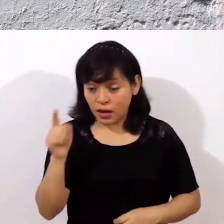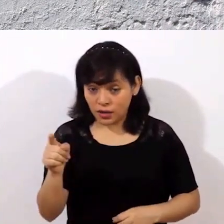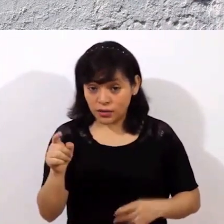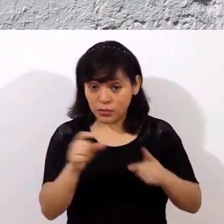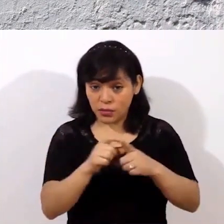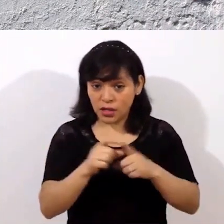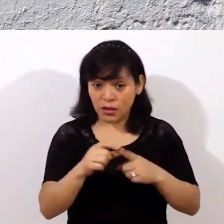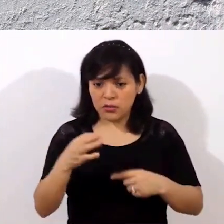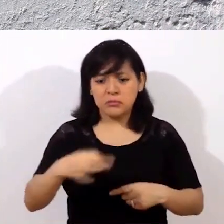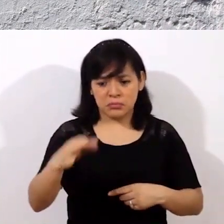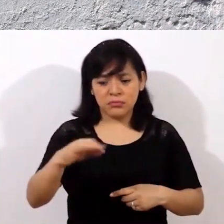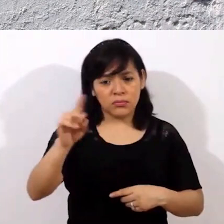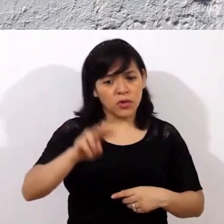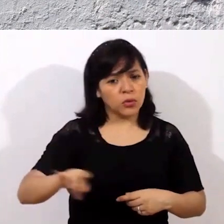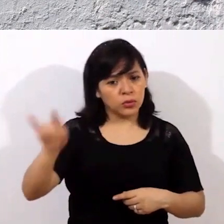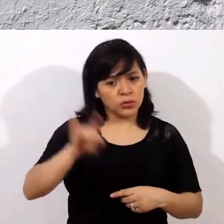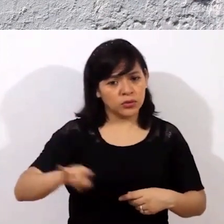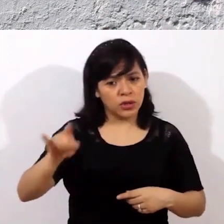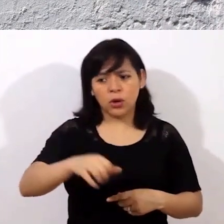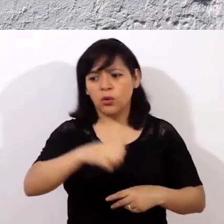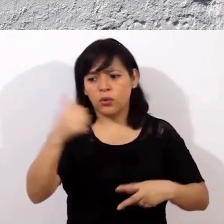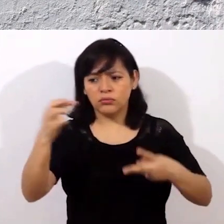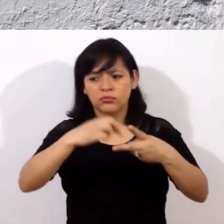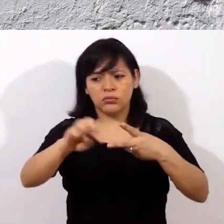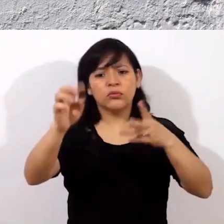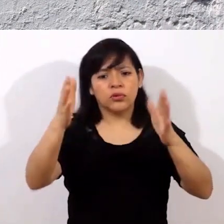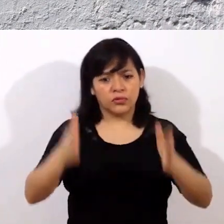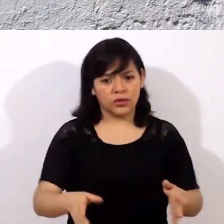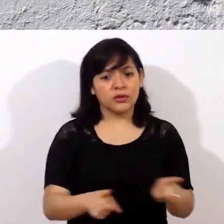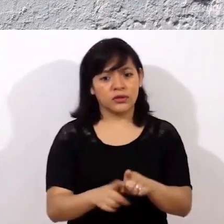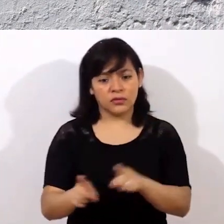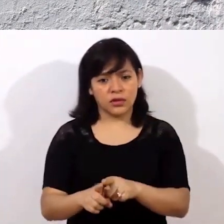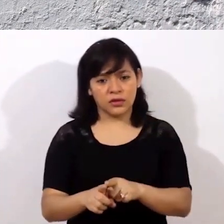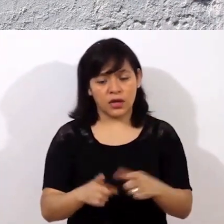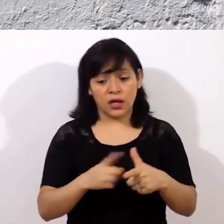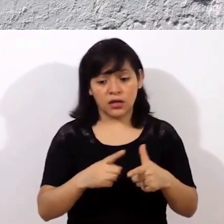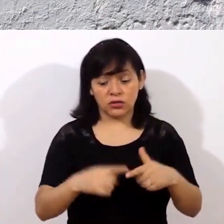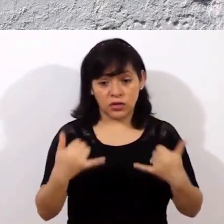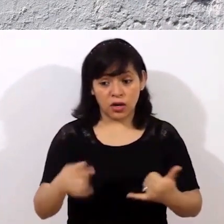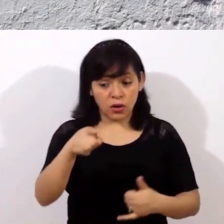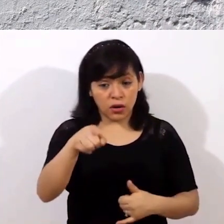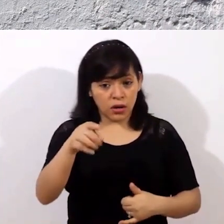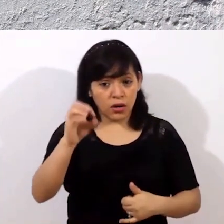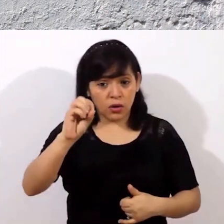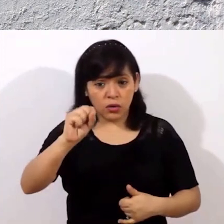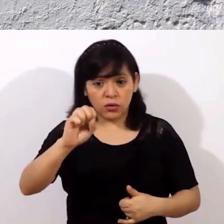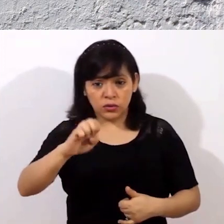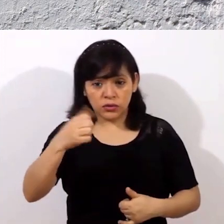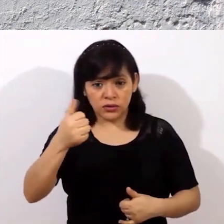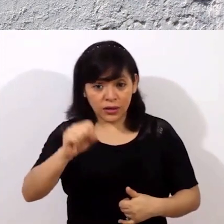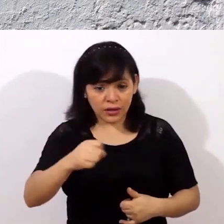otros profetas empiezan las declaraciones. Y aquí Oseas dice una vez más, oíd, presten